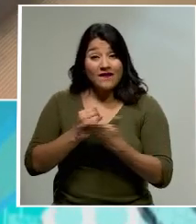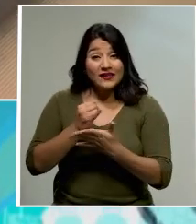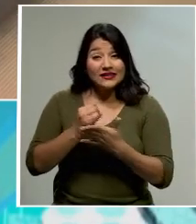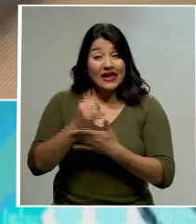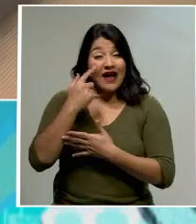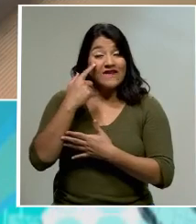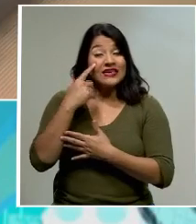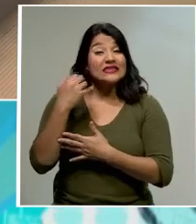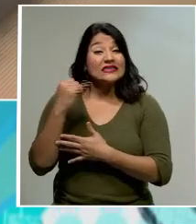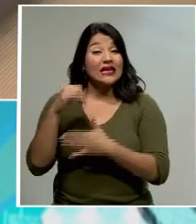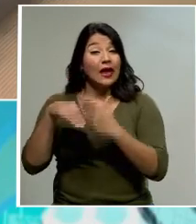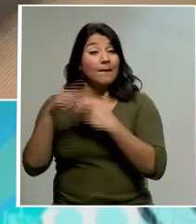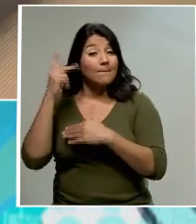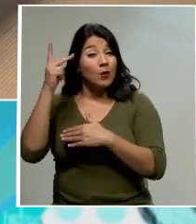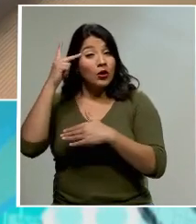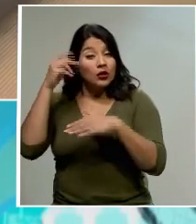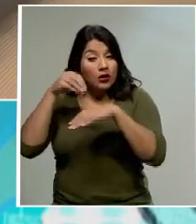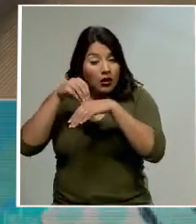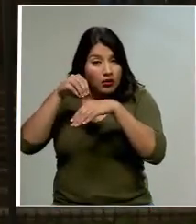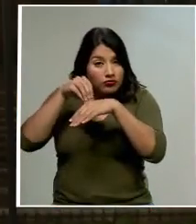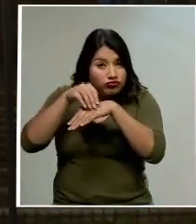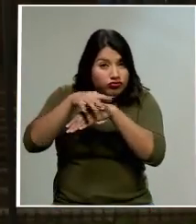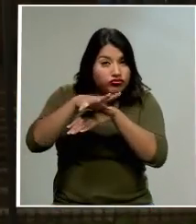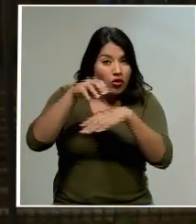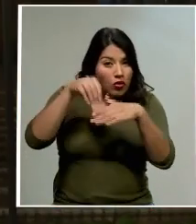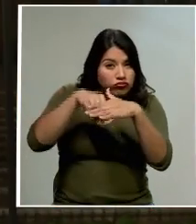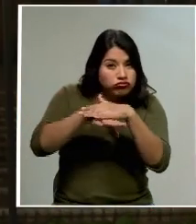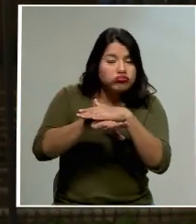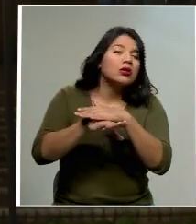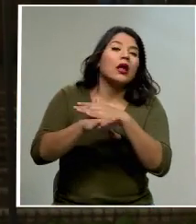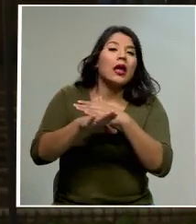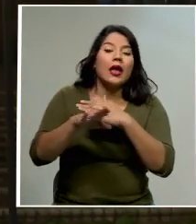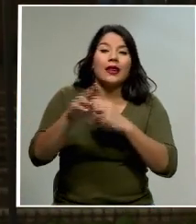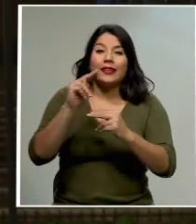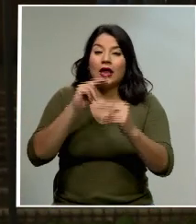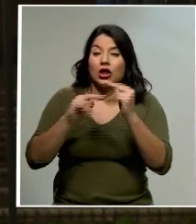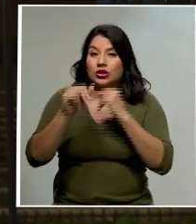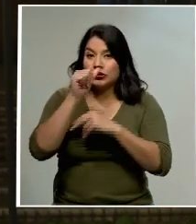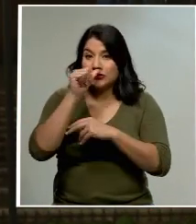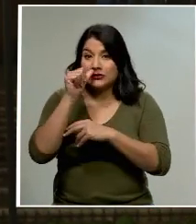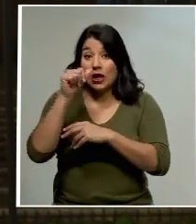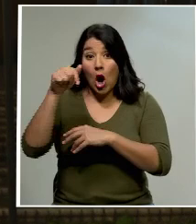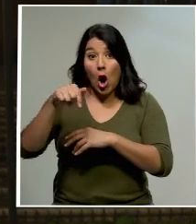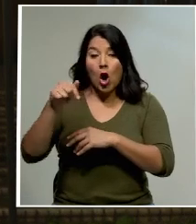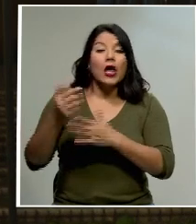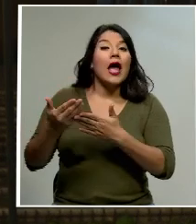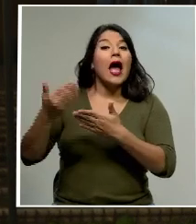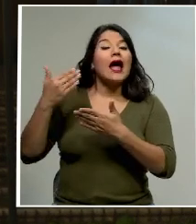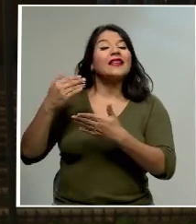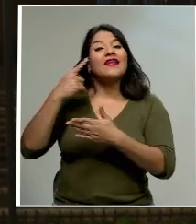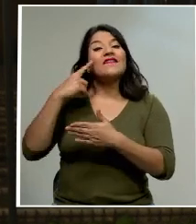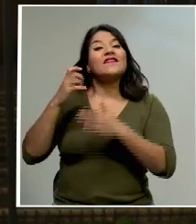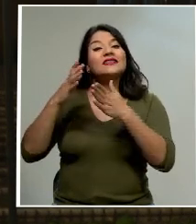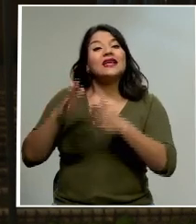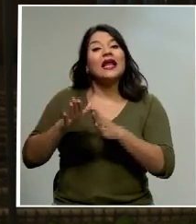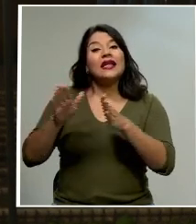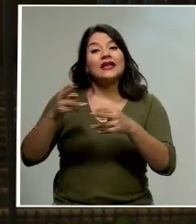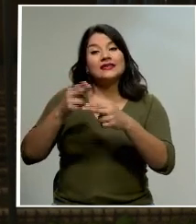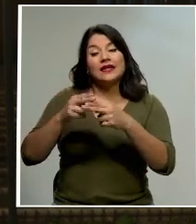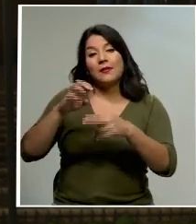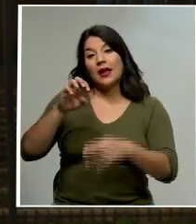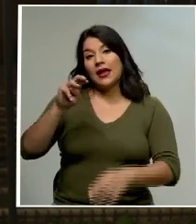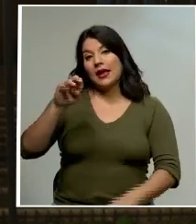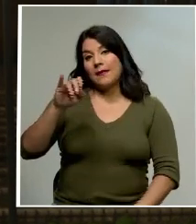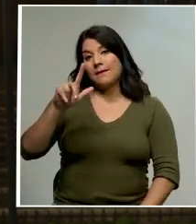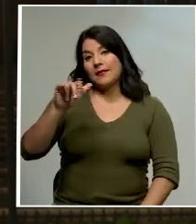en la política costarricense, que hoy se tenía previsto que la exfiscal general Emilia Navas pues compareciera ante los